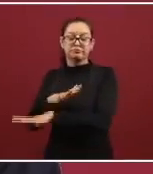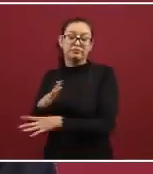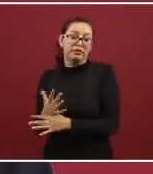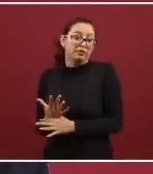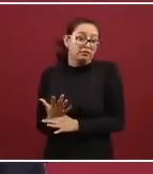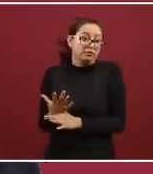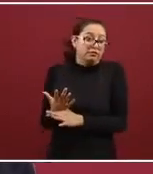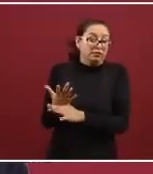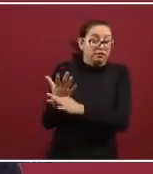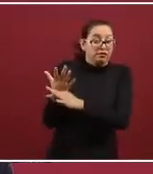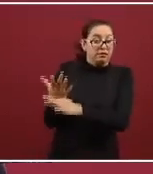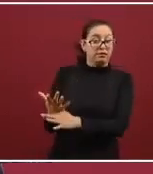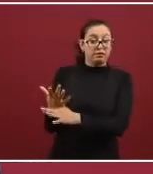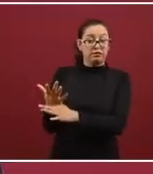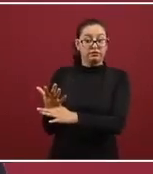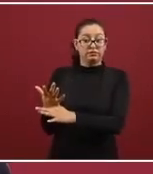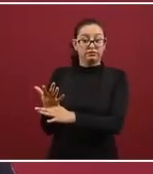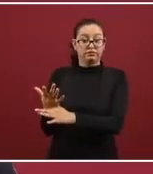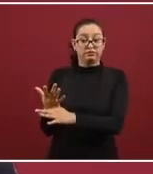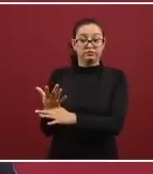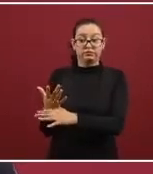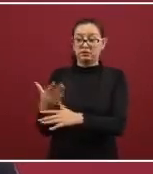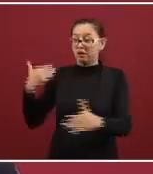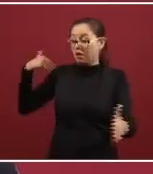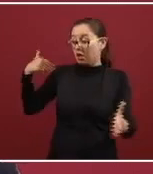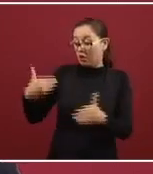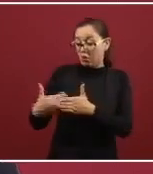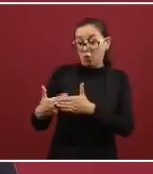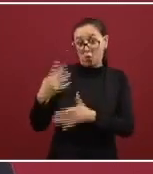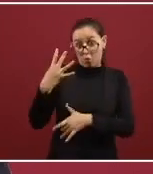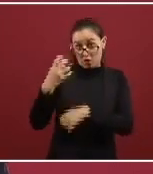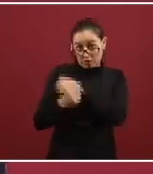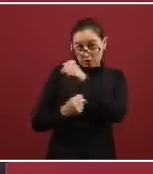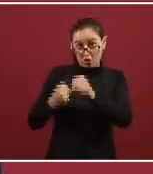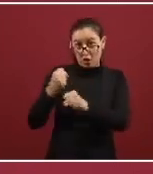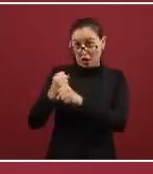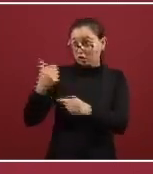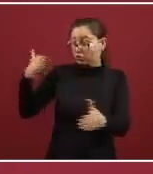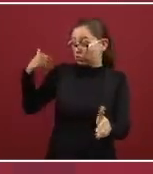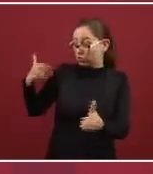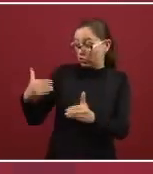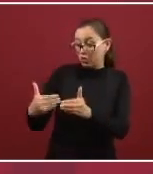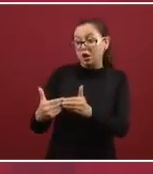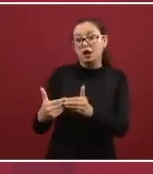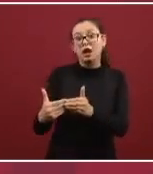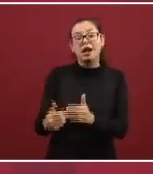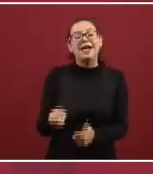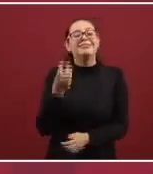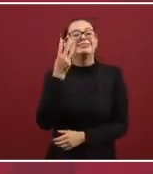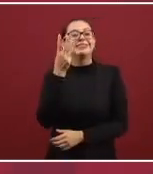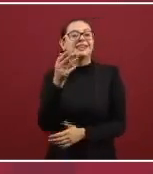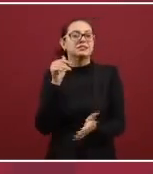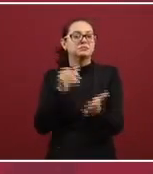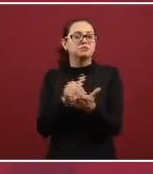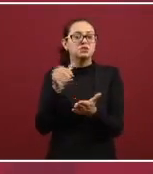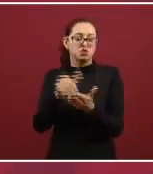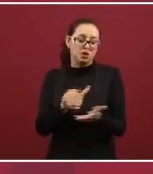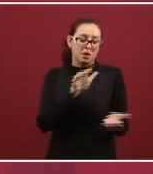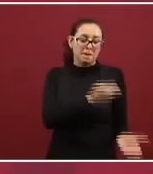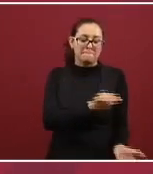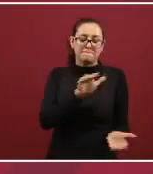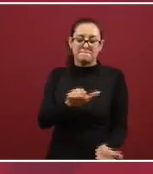que para estos tiempos íbamos a estar produciendo 3 millones de barriles